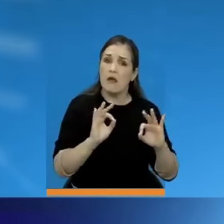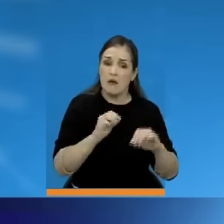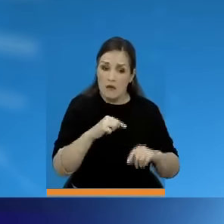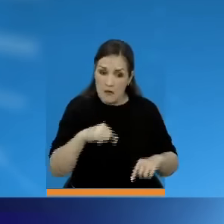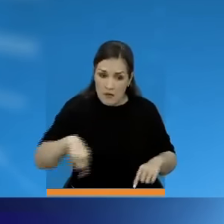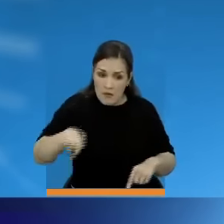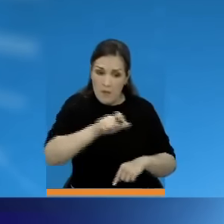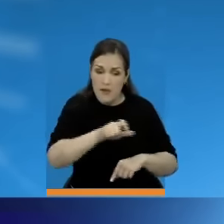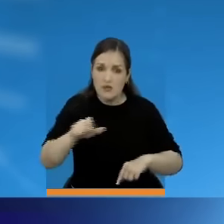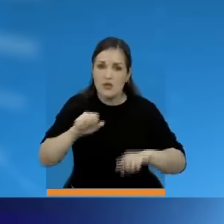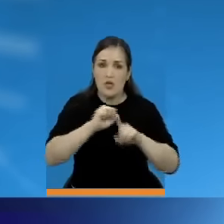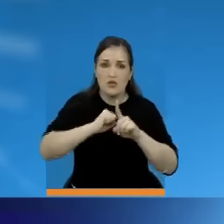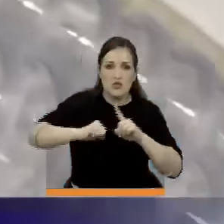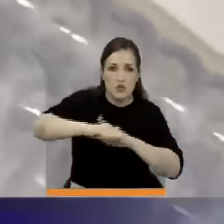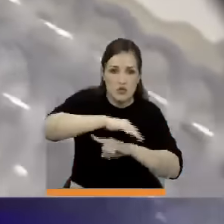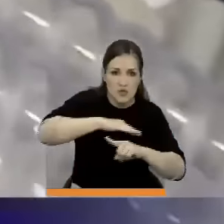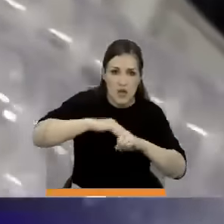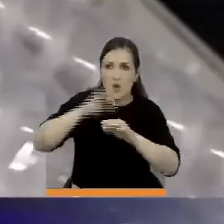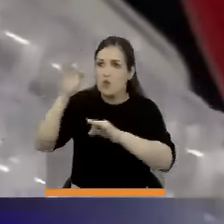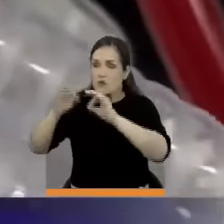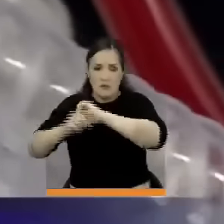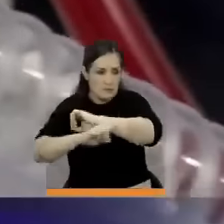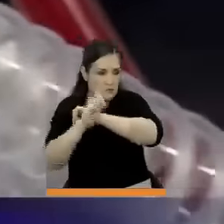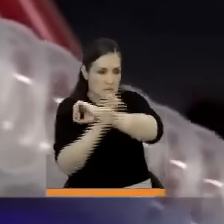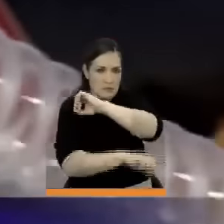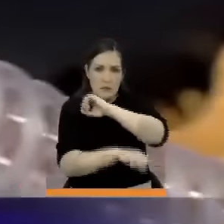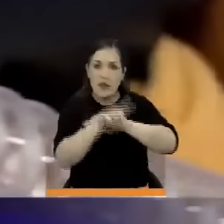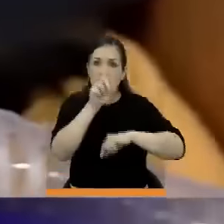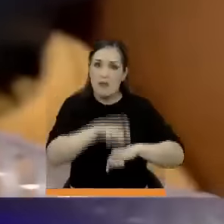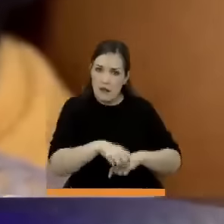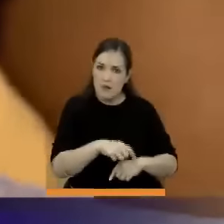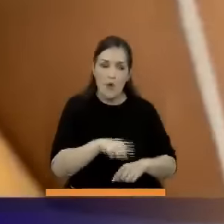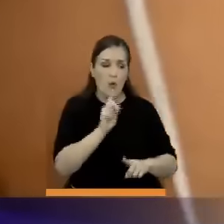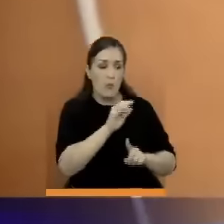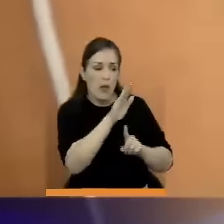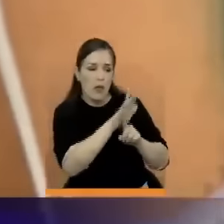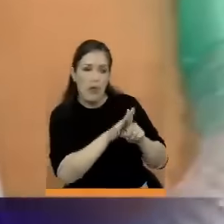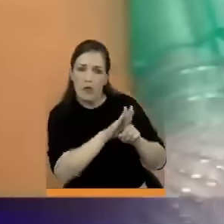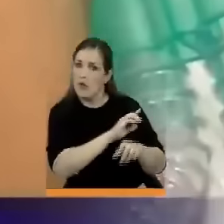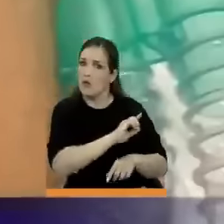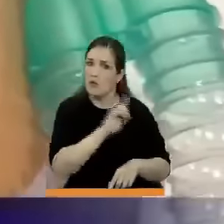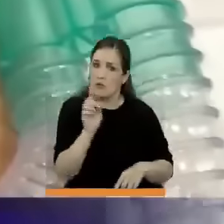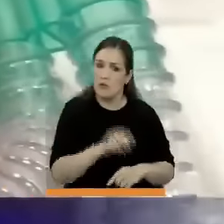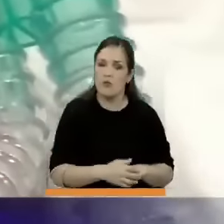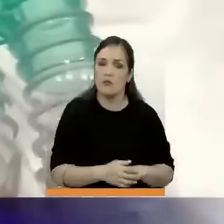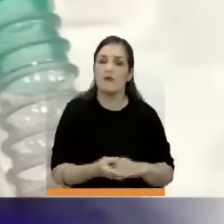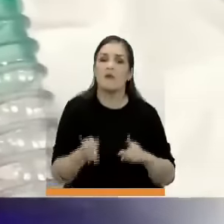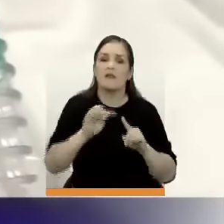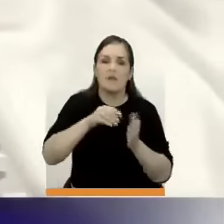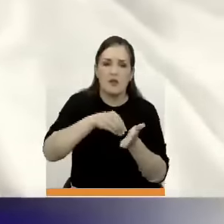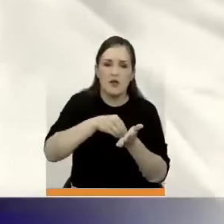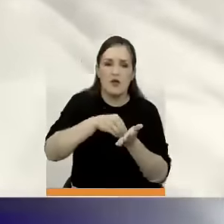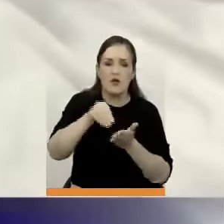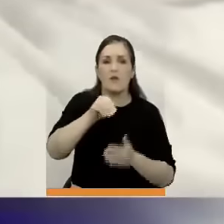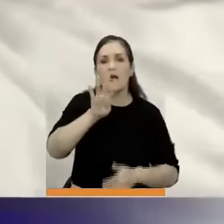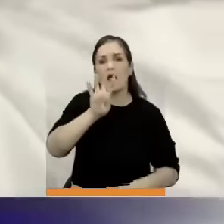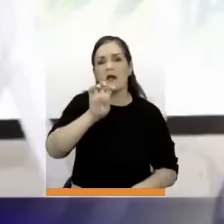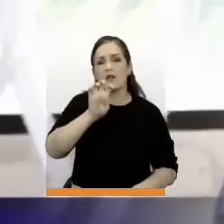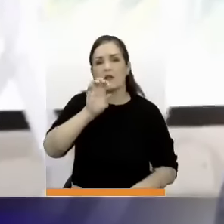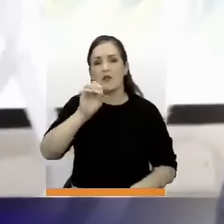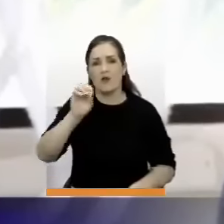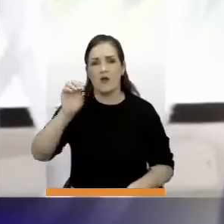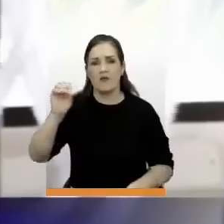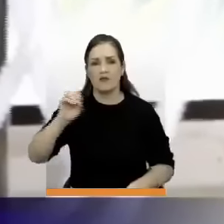la justicia, venga de donde venga. También en ese documento se cuestiona la compra de 900 ventiladores para la unidad